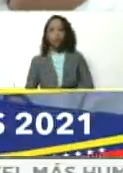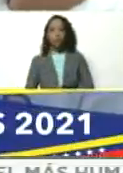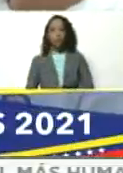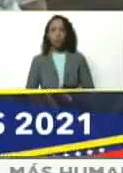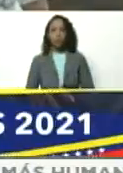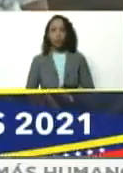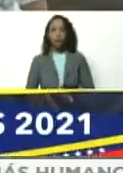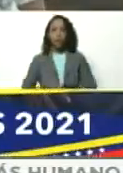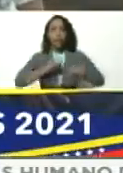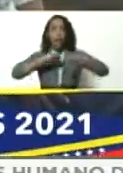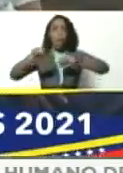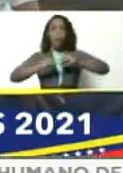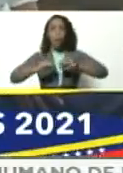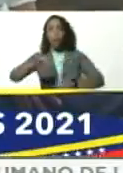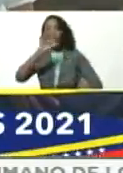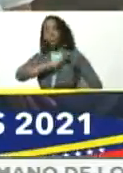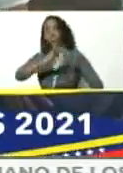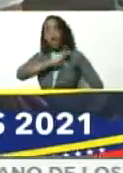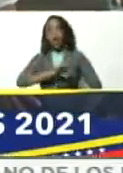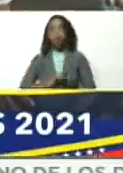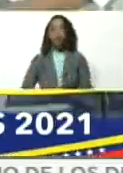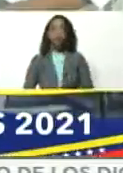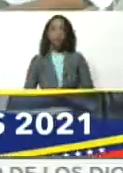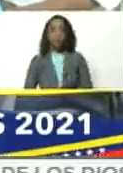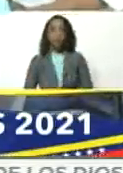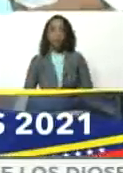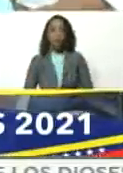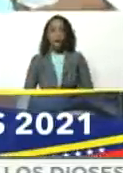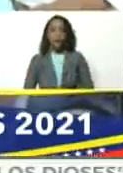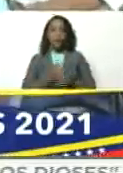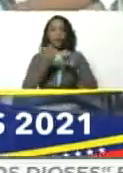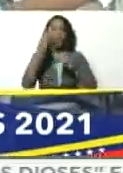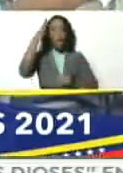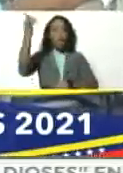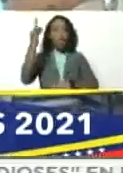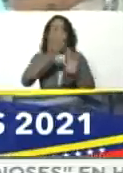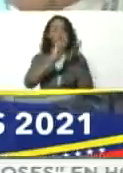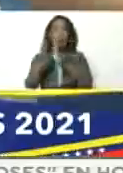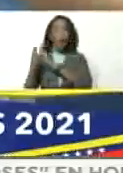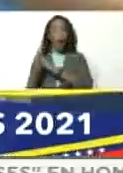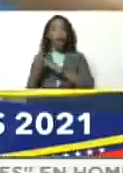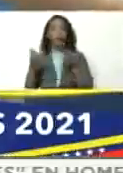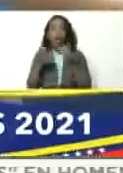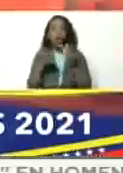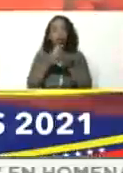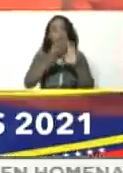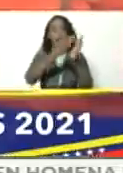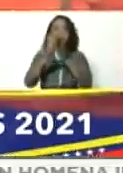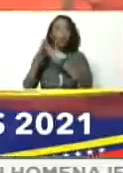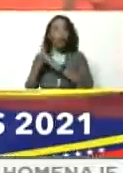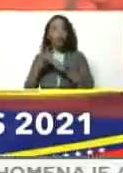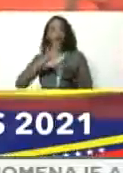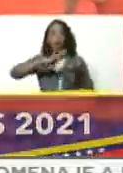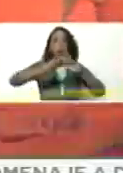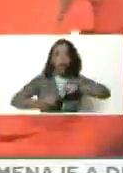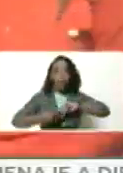De los movimientos sociales, de los consejos comunales, comunas, de los